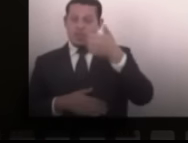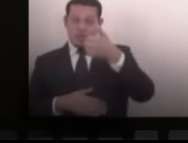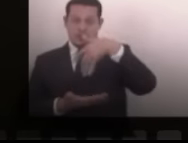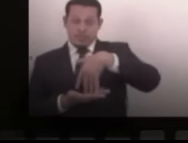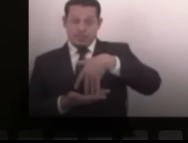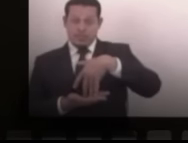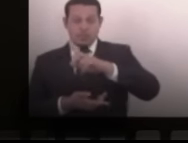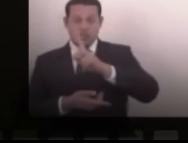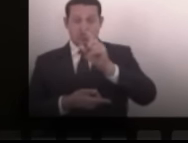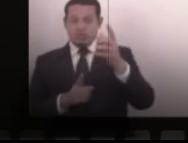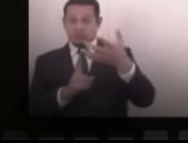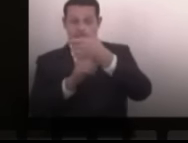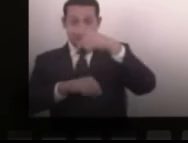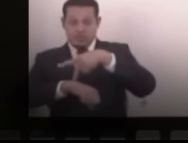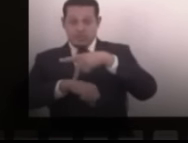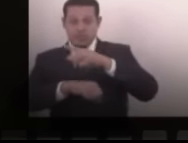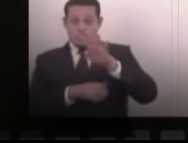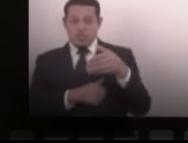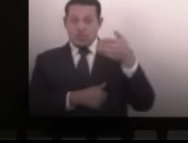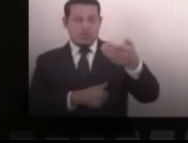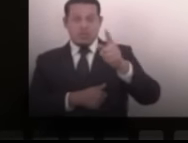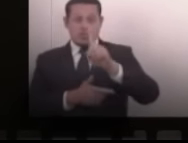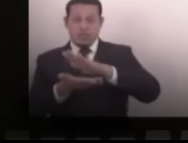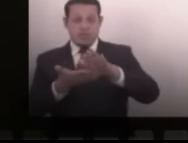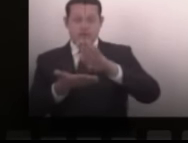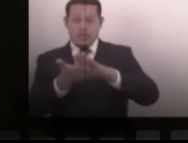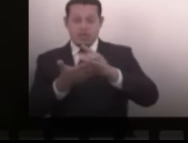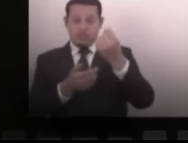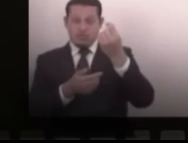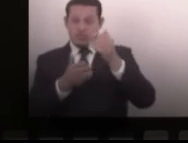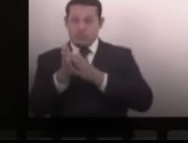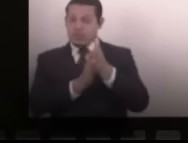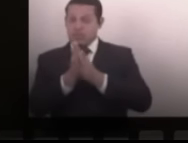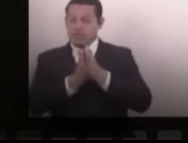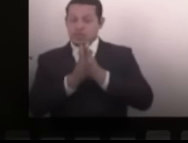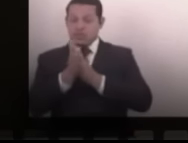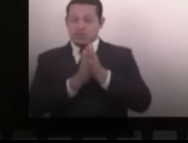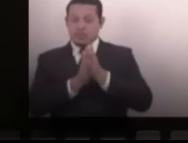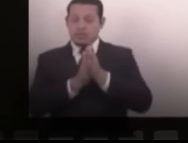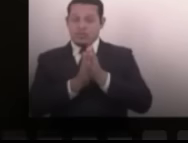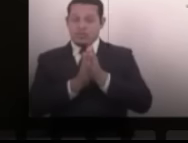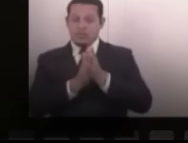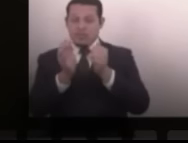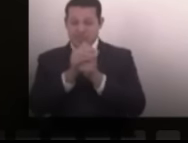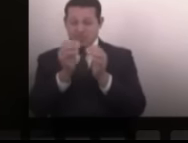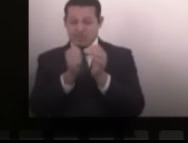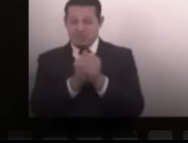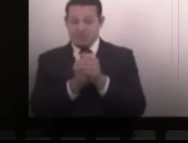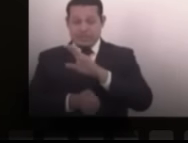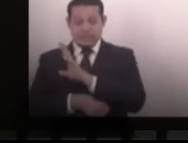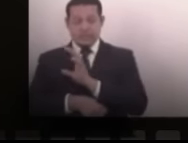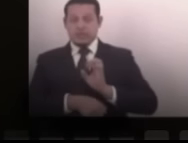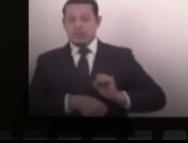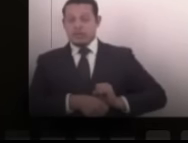no se dieran un periodo de gracia de 4 años para no pagarles ni capital ni intereses y es una crisis en la cual El